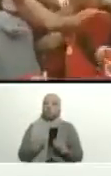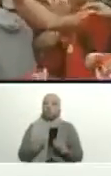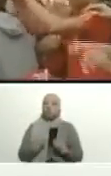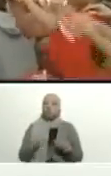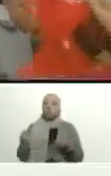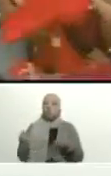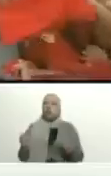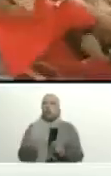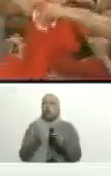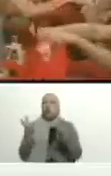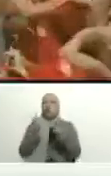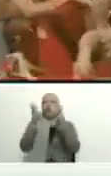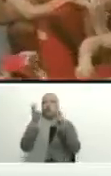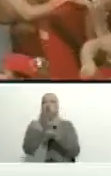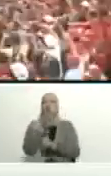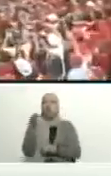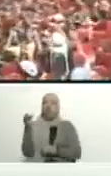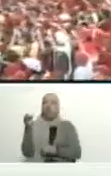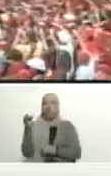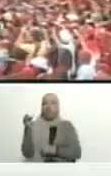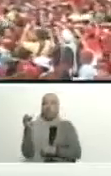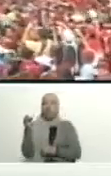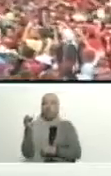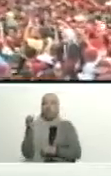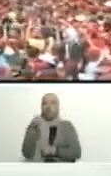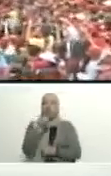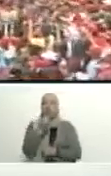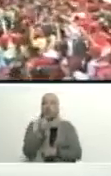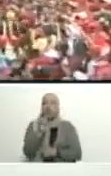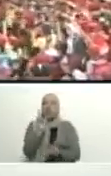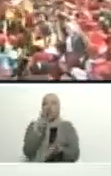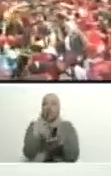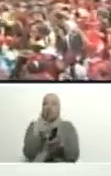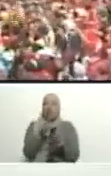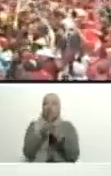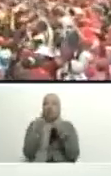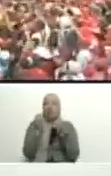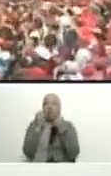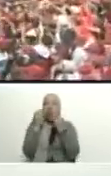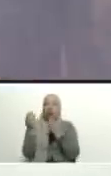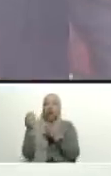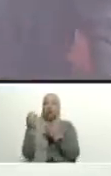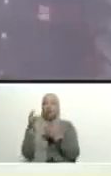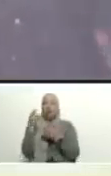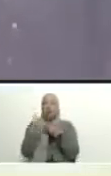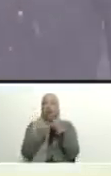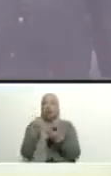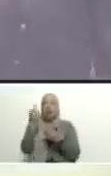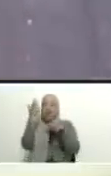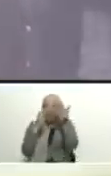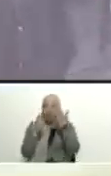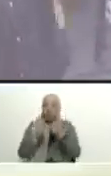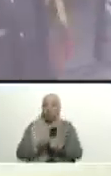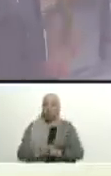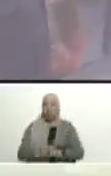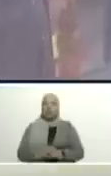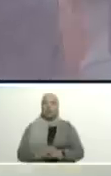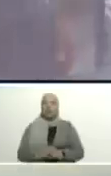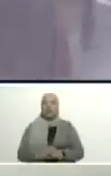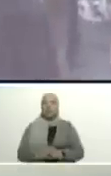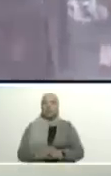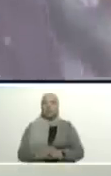Victorioso, invicto, invencible. Así fue el comandante Chávez.